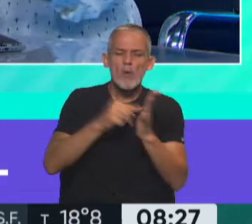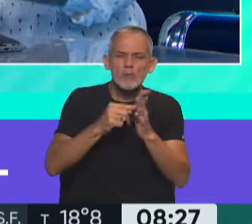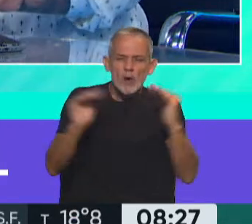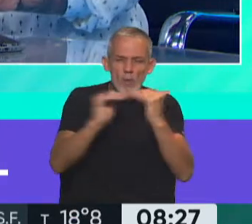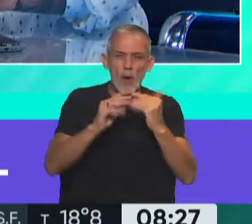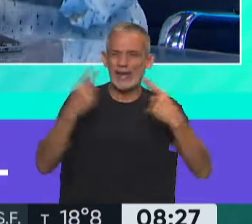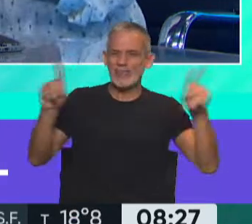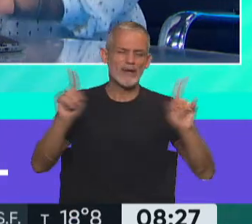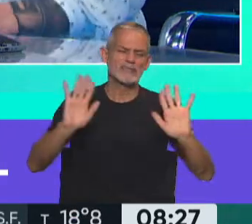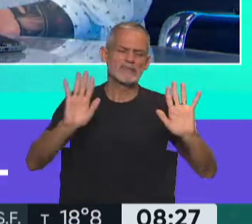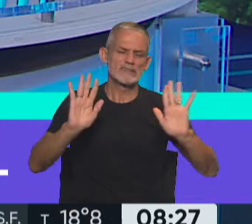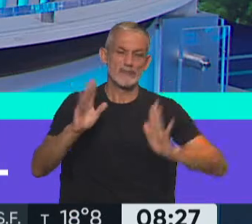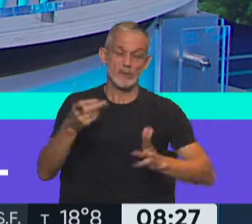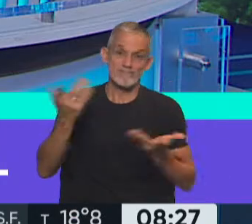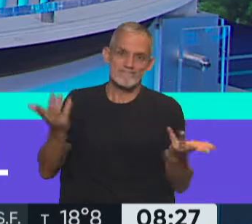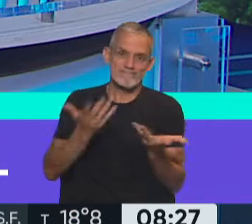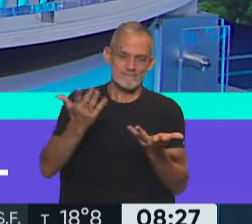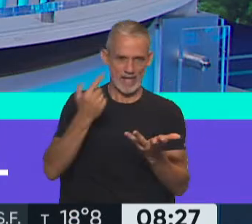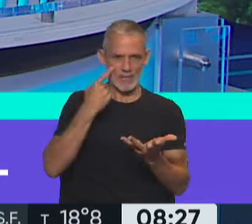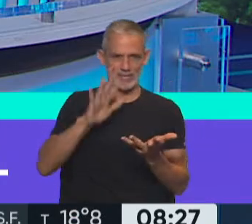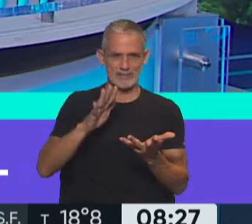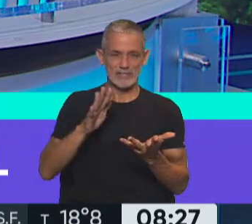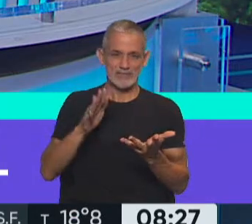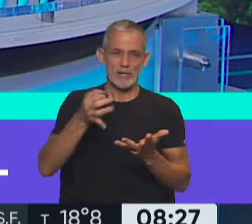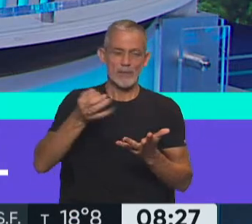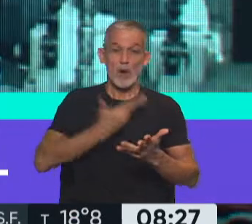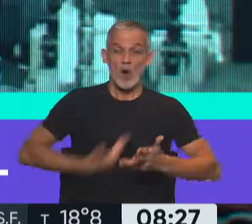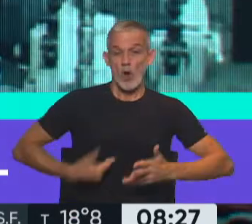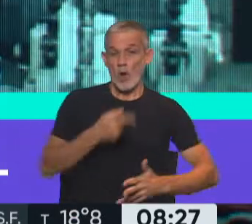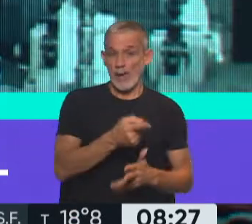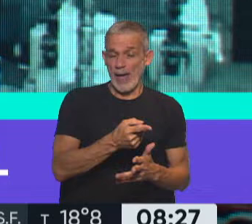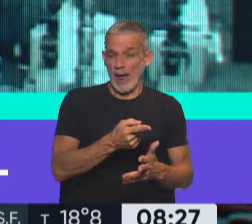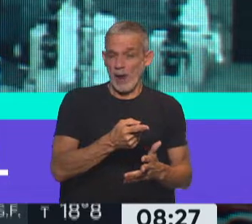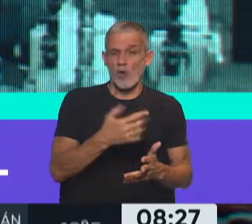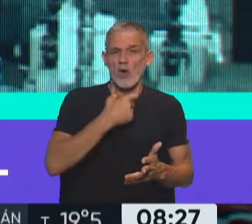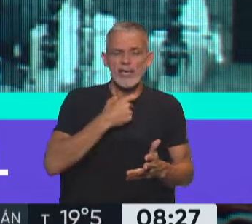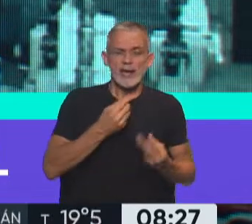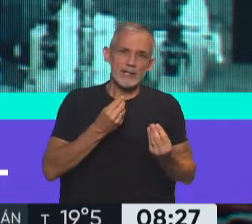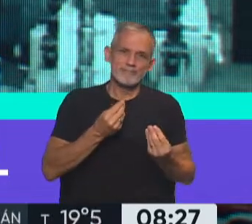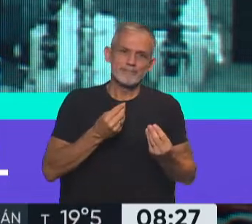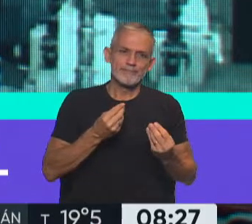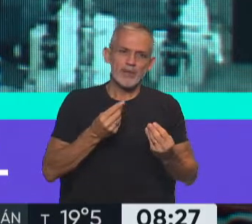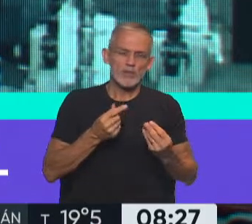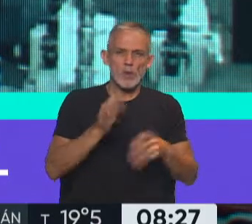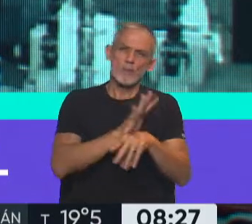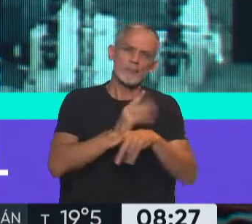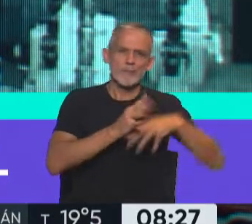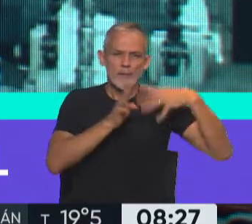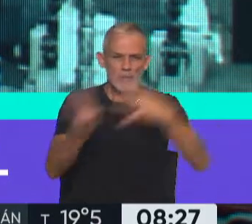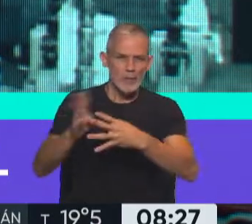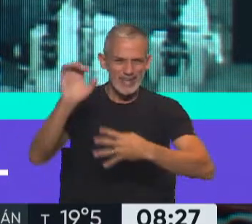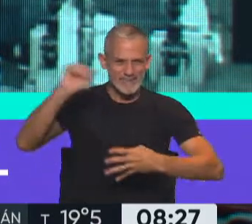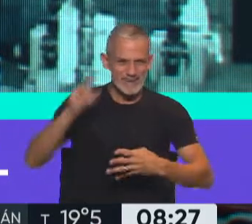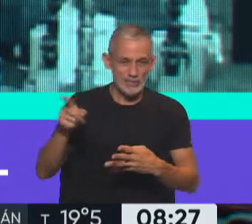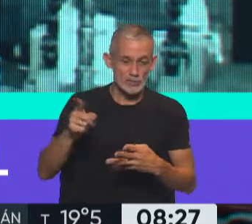común más que en las diferencias. Lo que pasa es que si vamos, como tal cual el gobierno quiere encabezar una guerra contra la